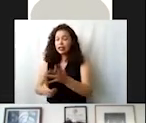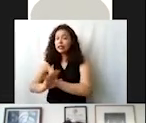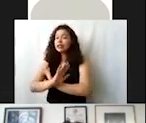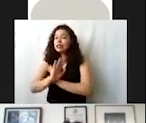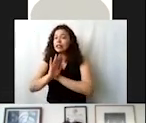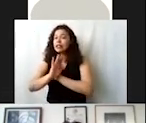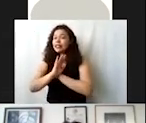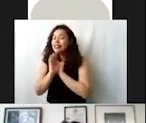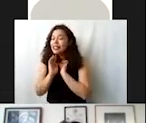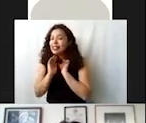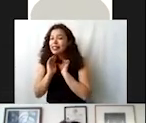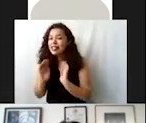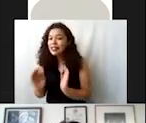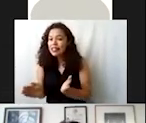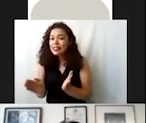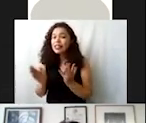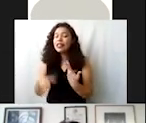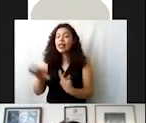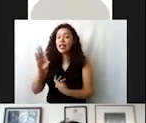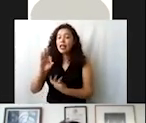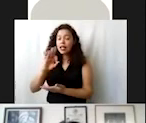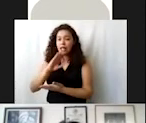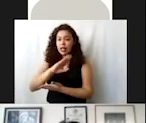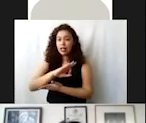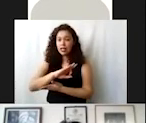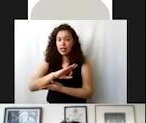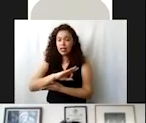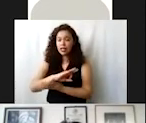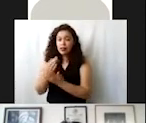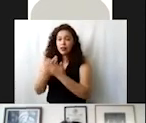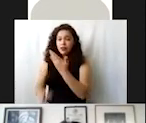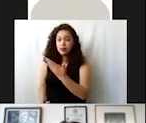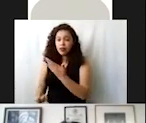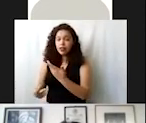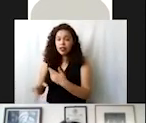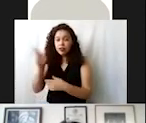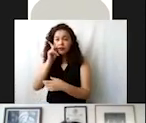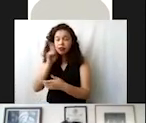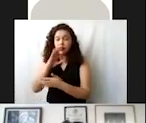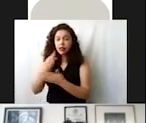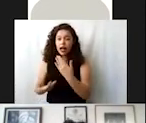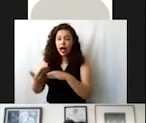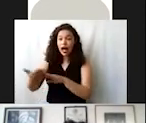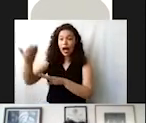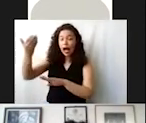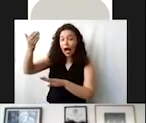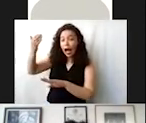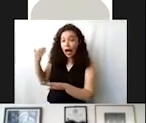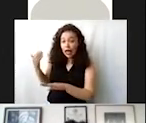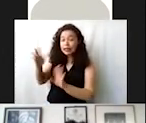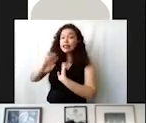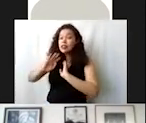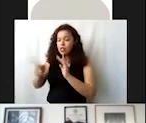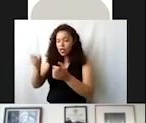invariablemente emiten comprobantes fiscales o emitieron comprobantes fiscales, que ya se les canceló